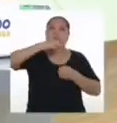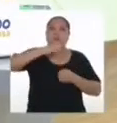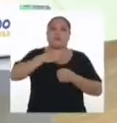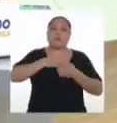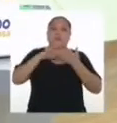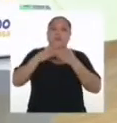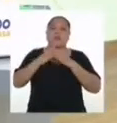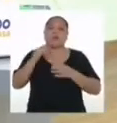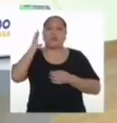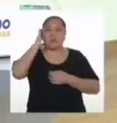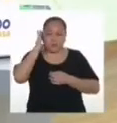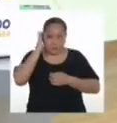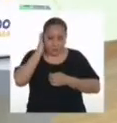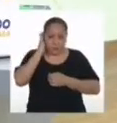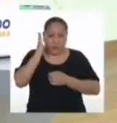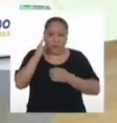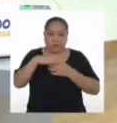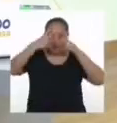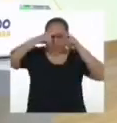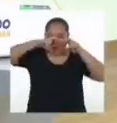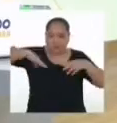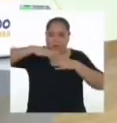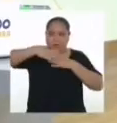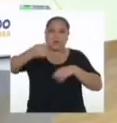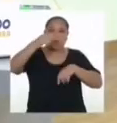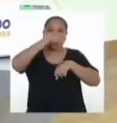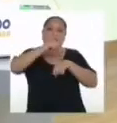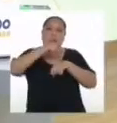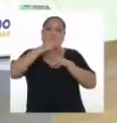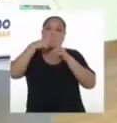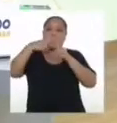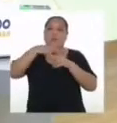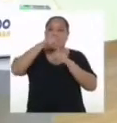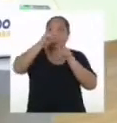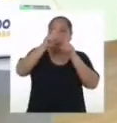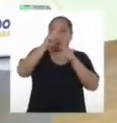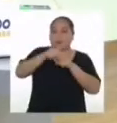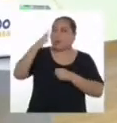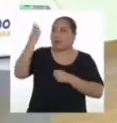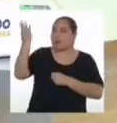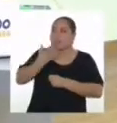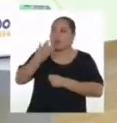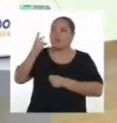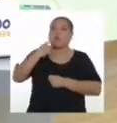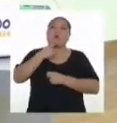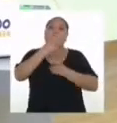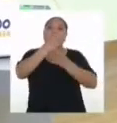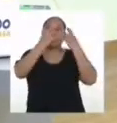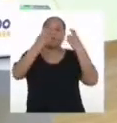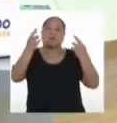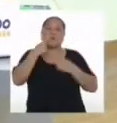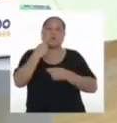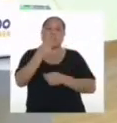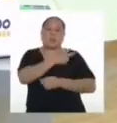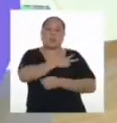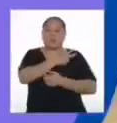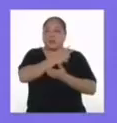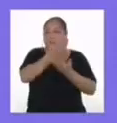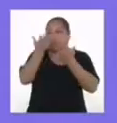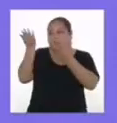comunidad. Pero bueno, eso lo averiguaré después, porque ahorita es momento de responder las preguntas que la promo de tercero tiene para la